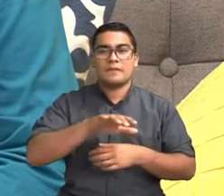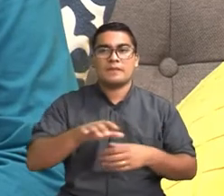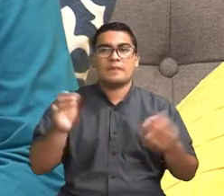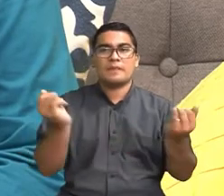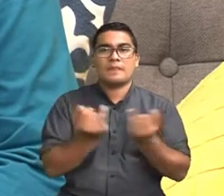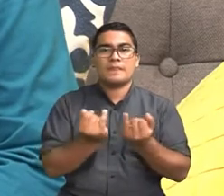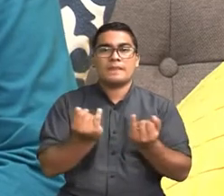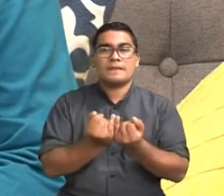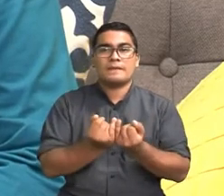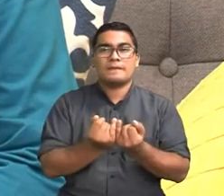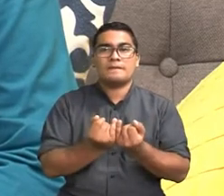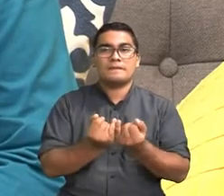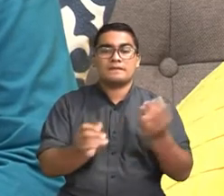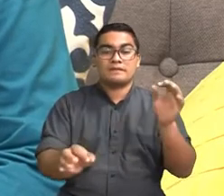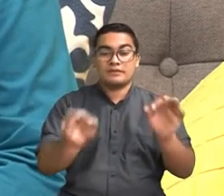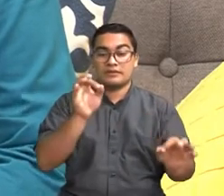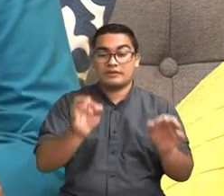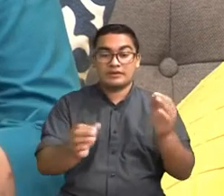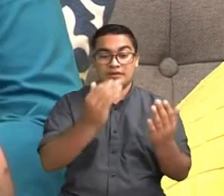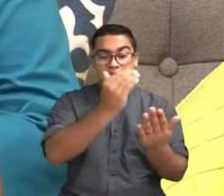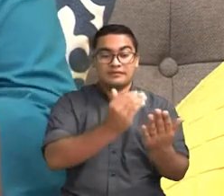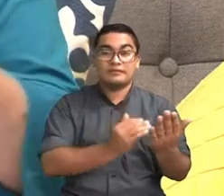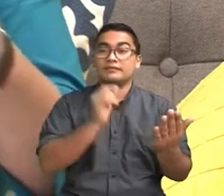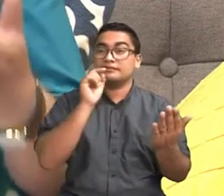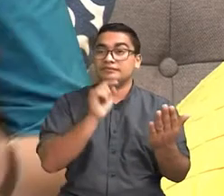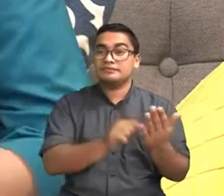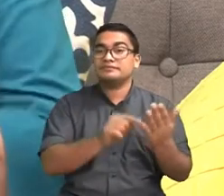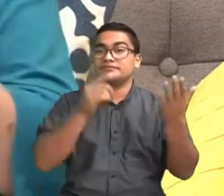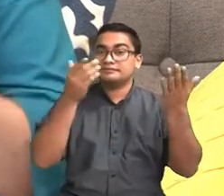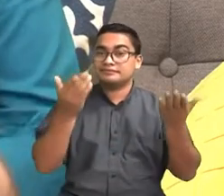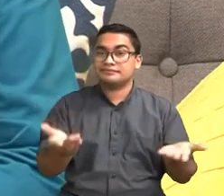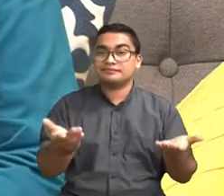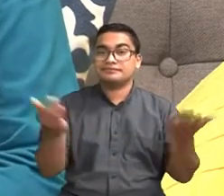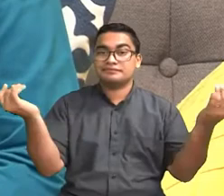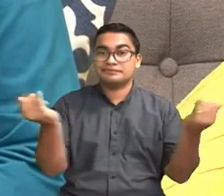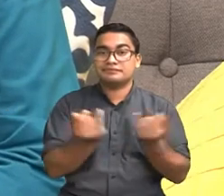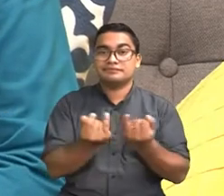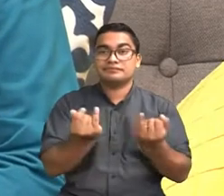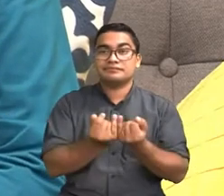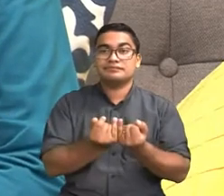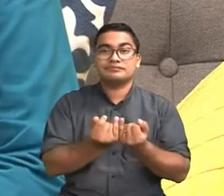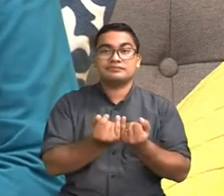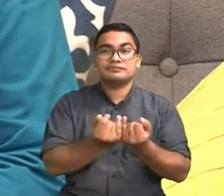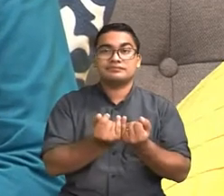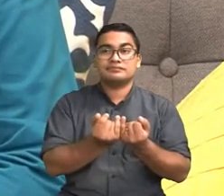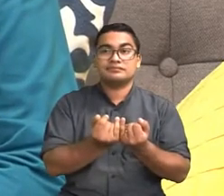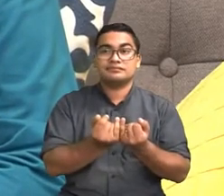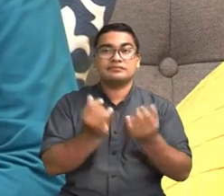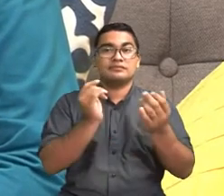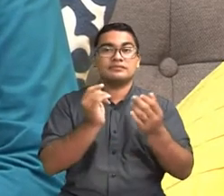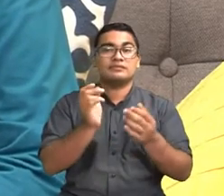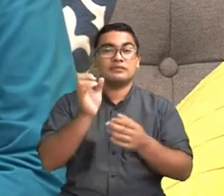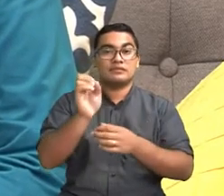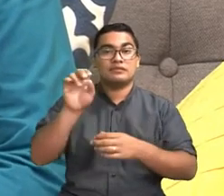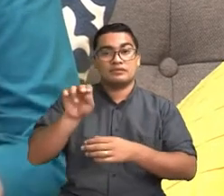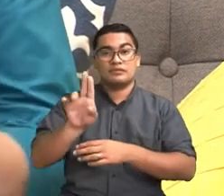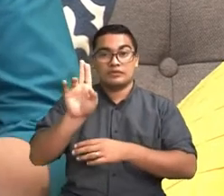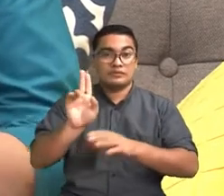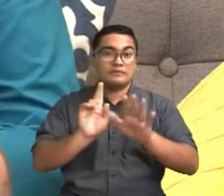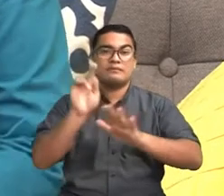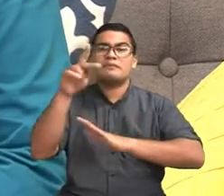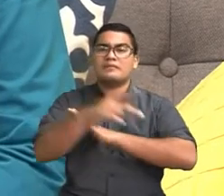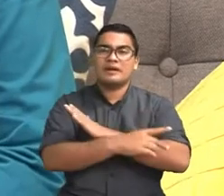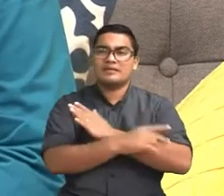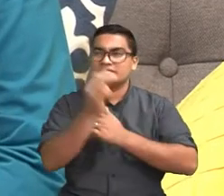el instrumento jurídico, ¿verdad?, que ha sido el más consensuado a nivel de las Naciones Unidas. Cabe